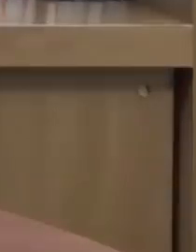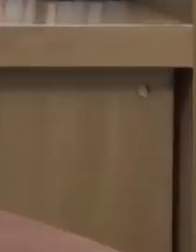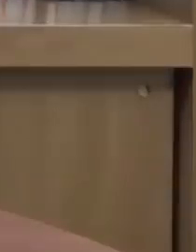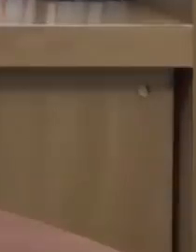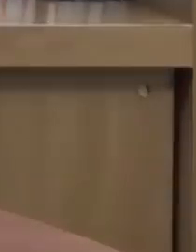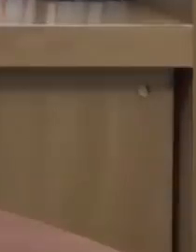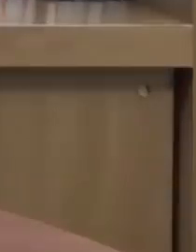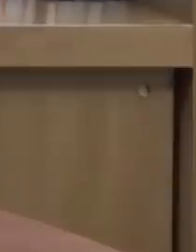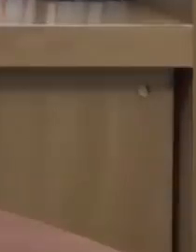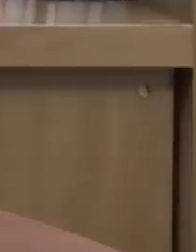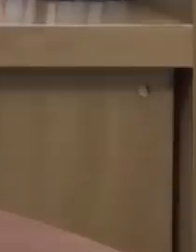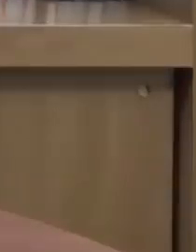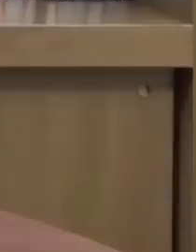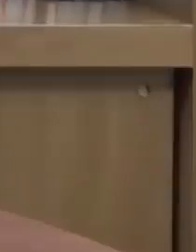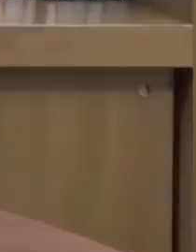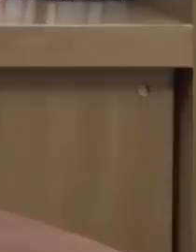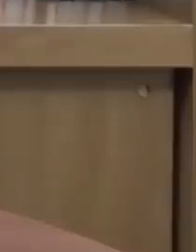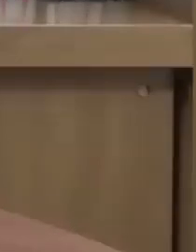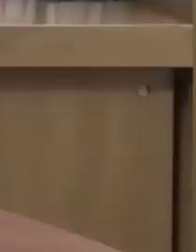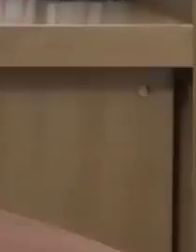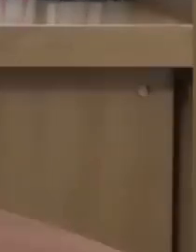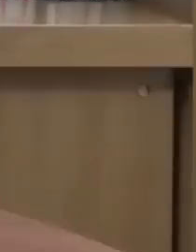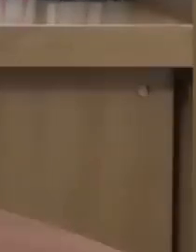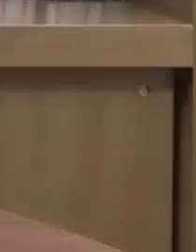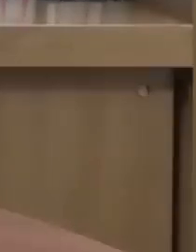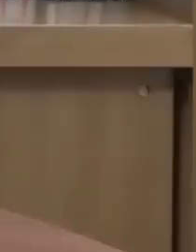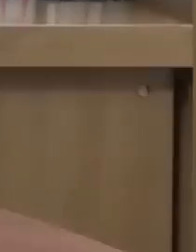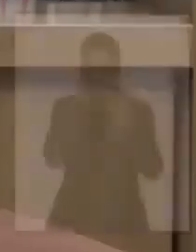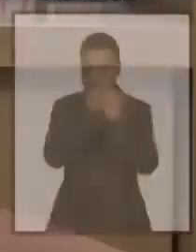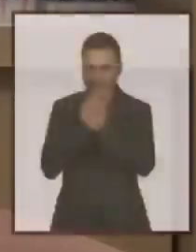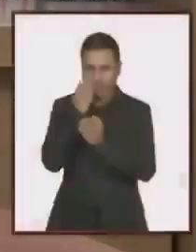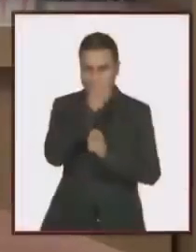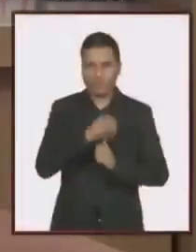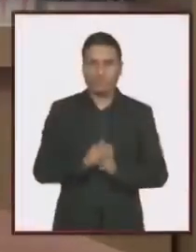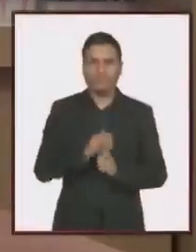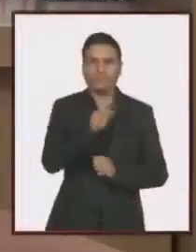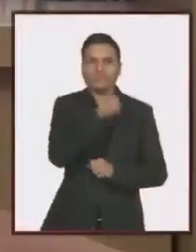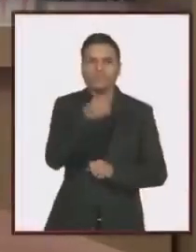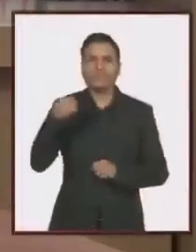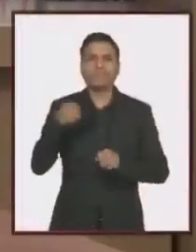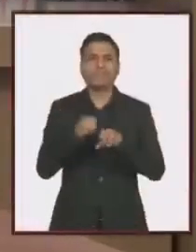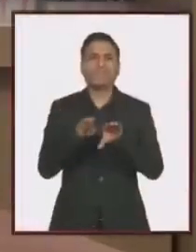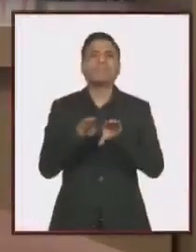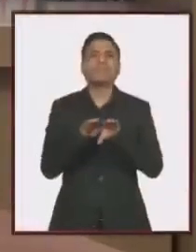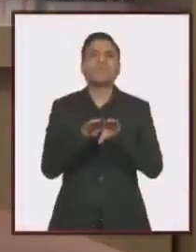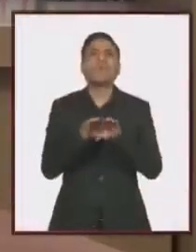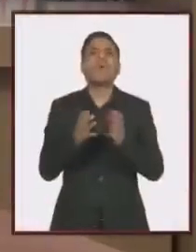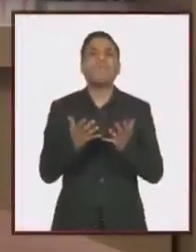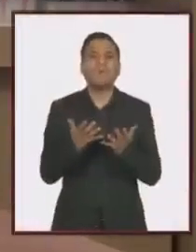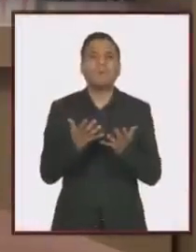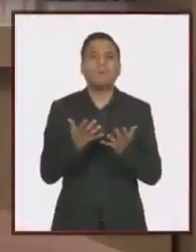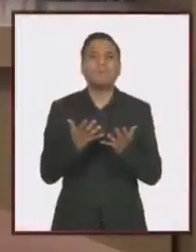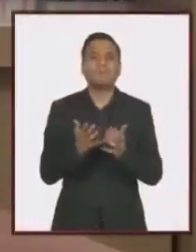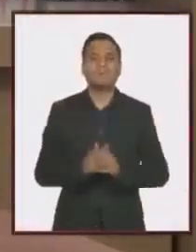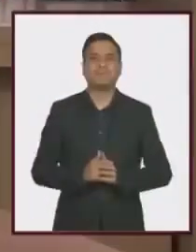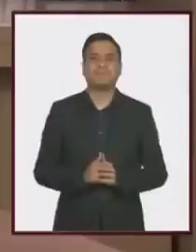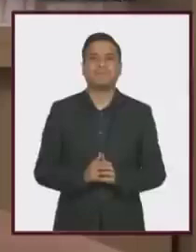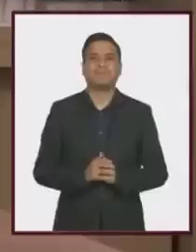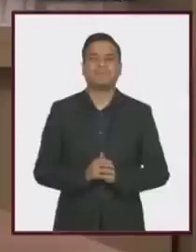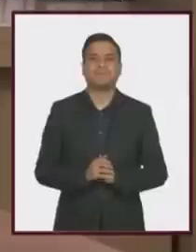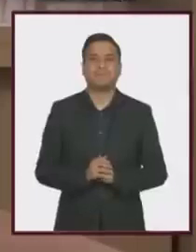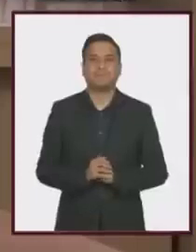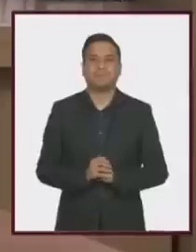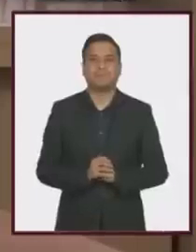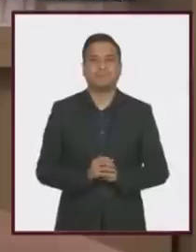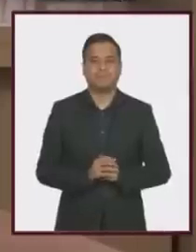estamos denominando los programas analíticos. ¿Cuál es el proceso que nosotros les estamos proponiendo para